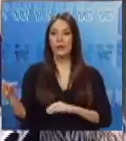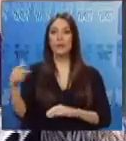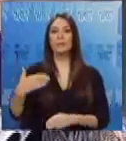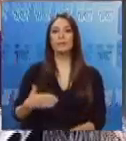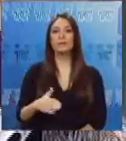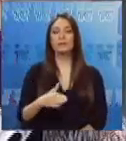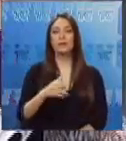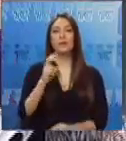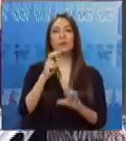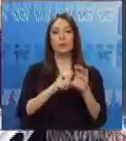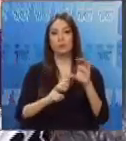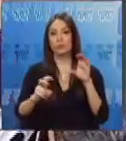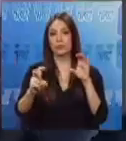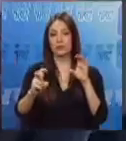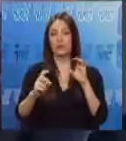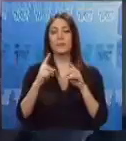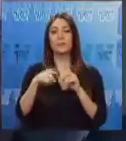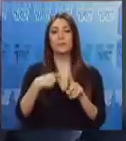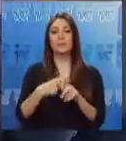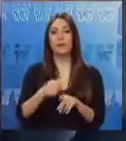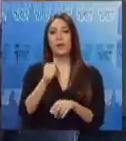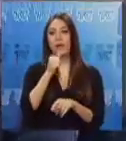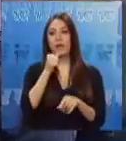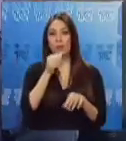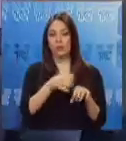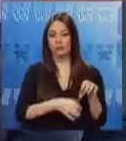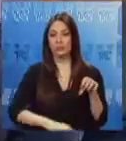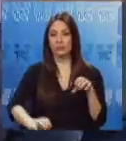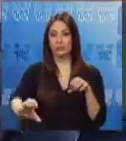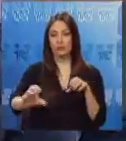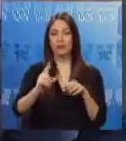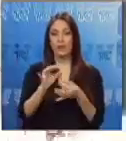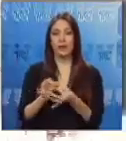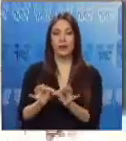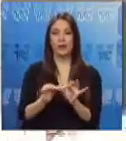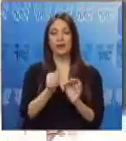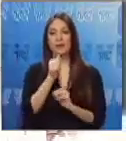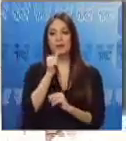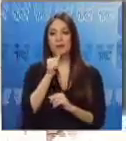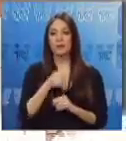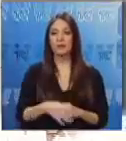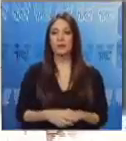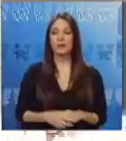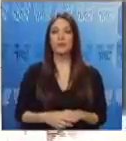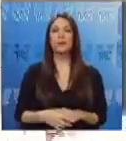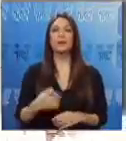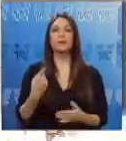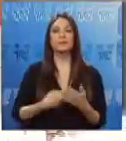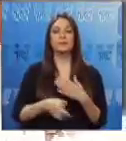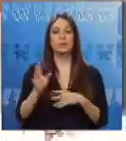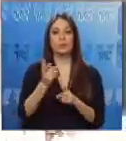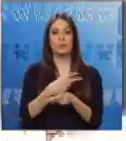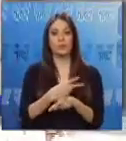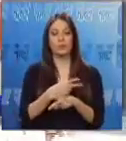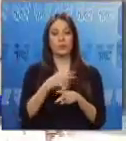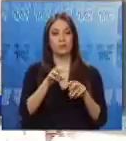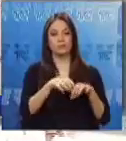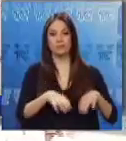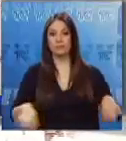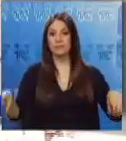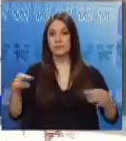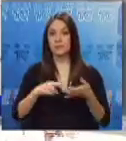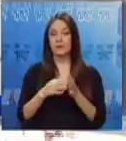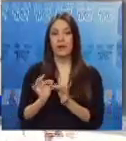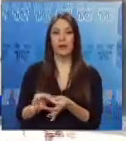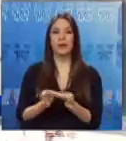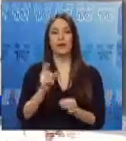para Crucita, también la dotación de agua potable para parroquias del cantón. Eso es parte de la reactivación productiva, el malecón es atractivo